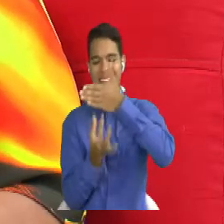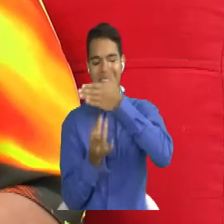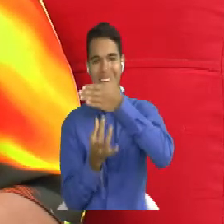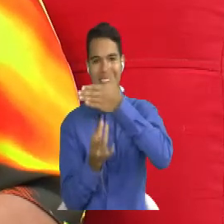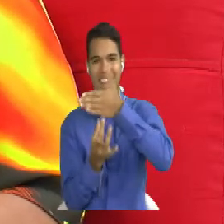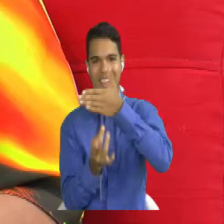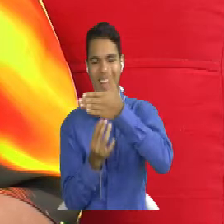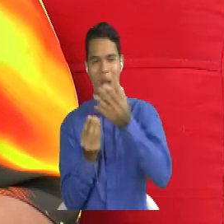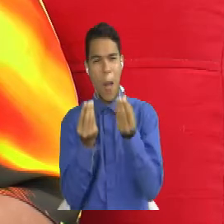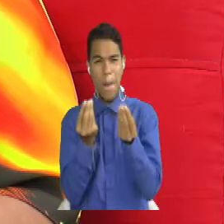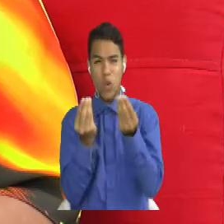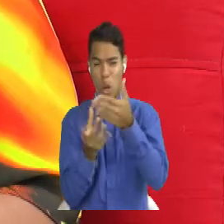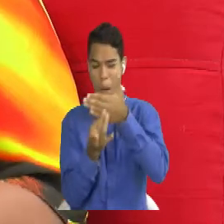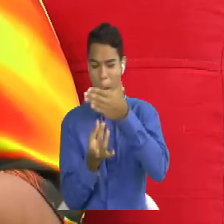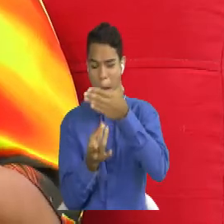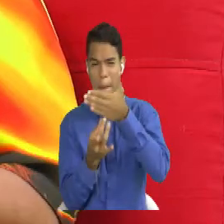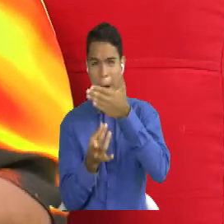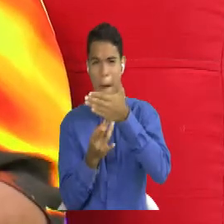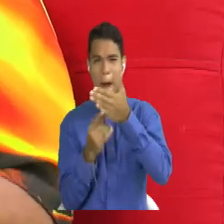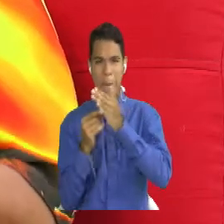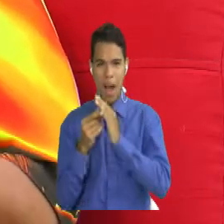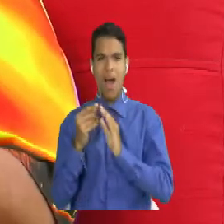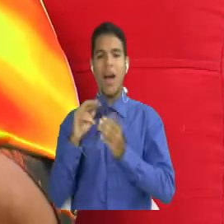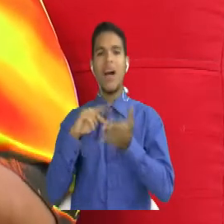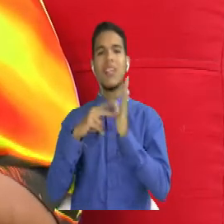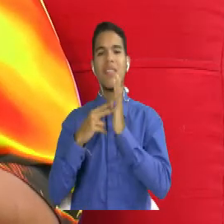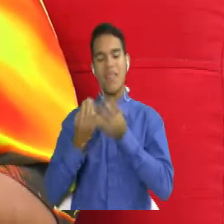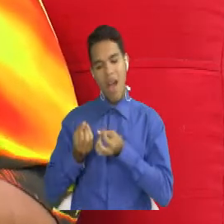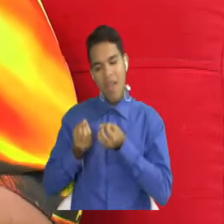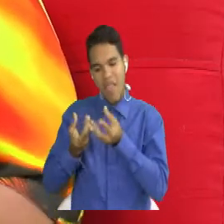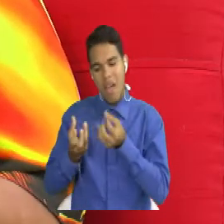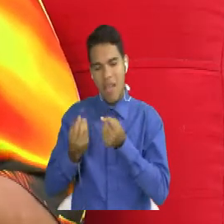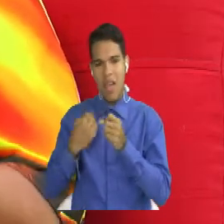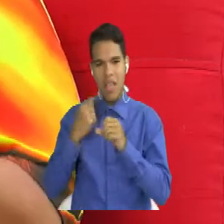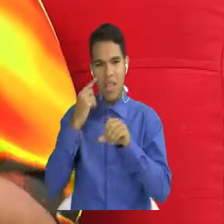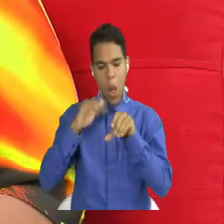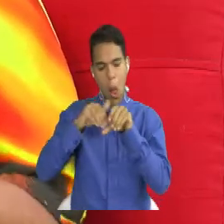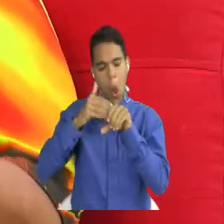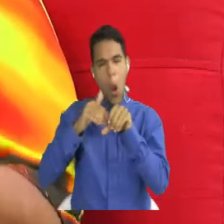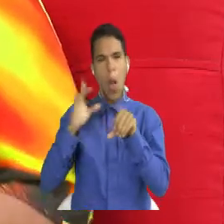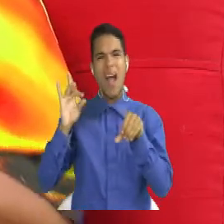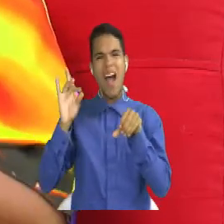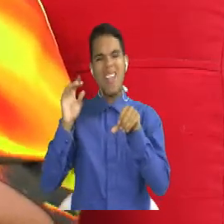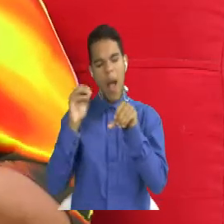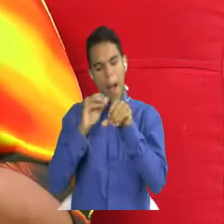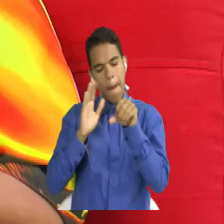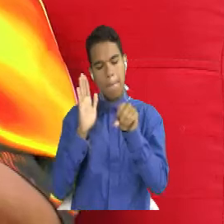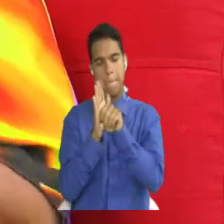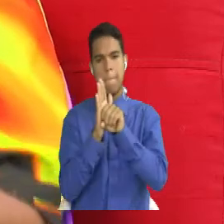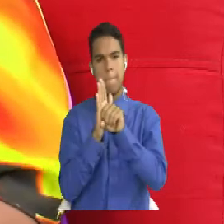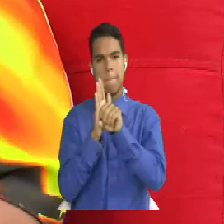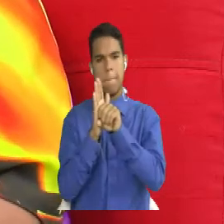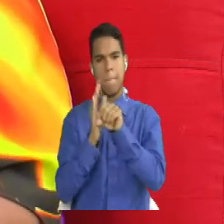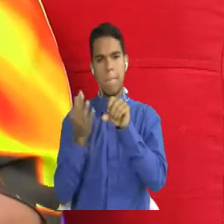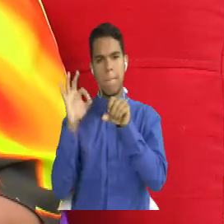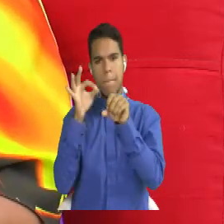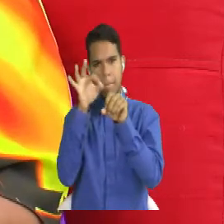haciendo en el folículo, y él se va taponando, se va llenando de grasa, y ahí es donde la bacteria llega y ¡pum!